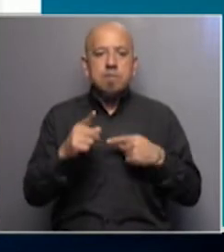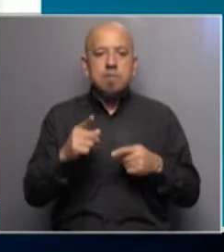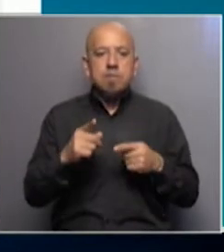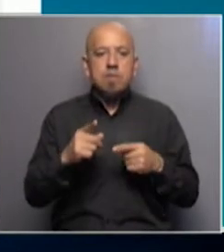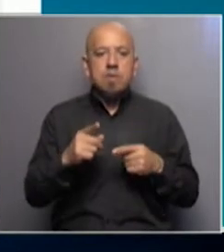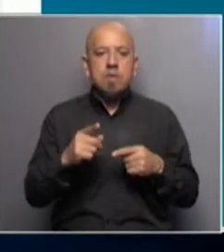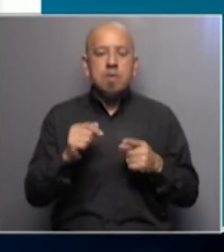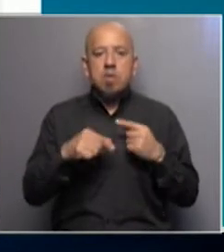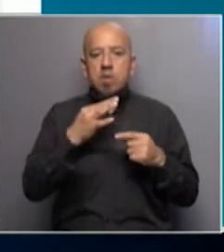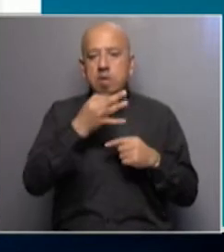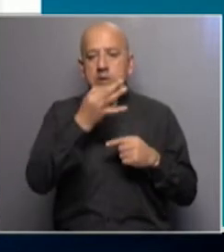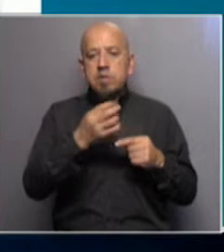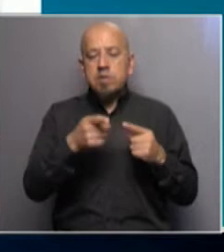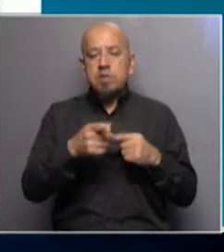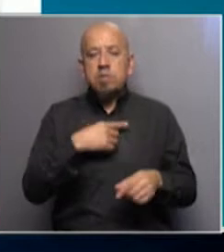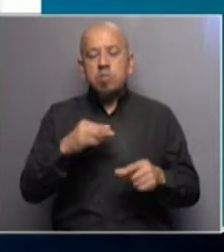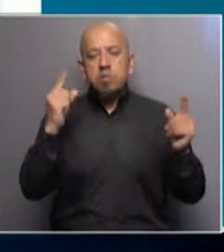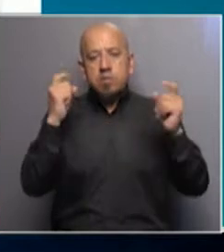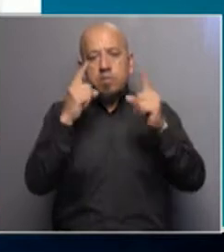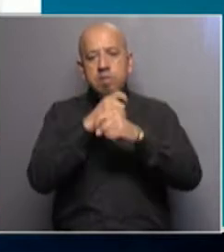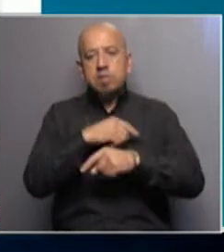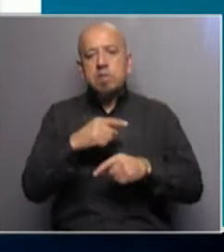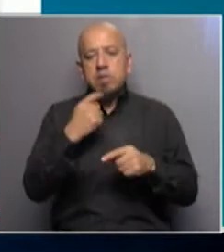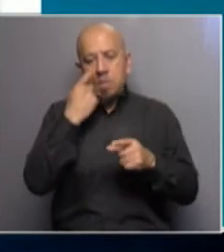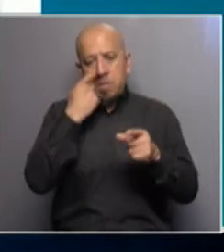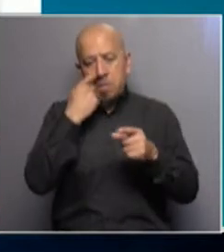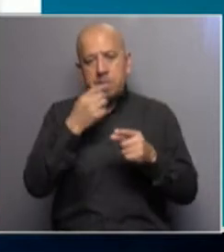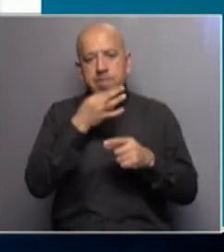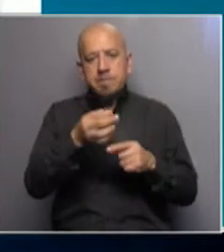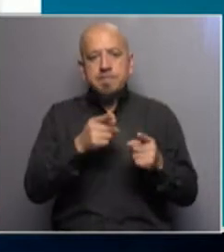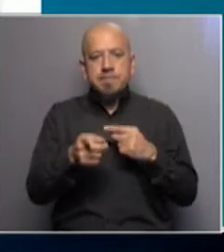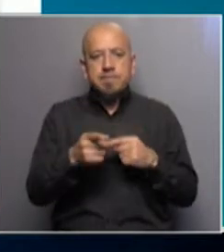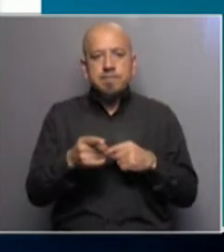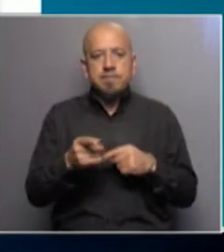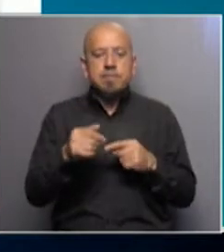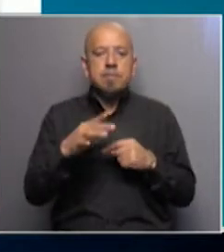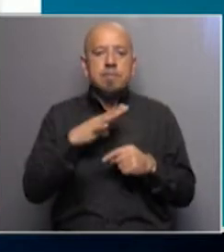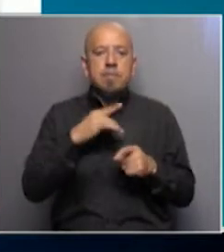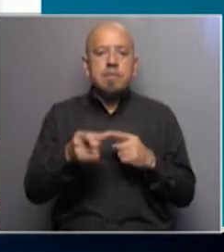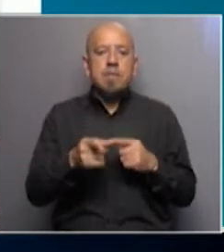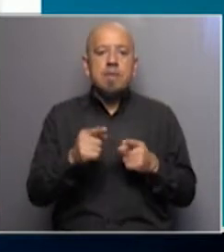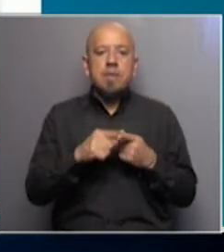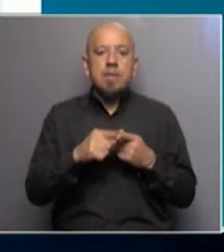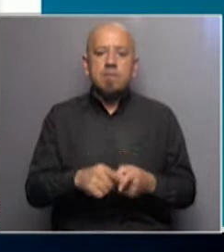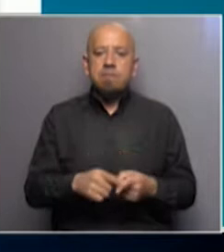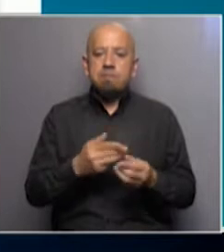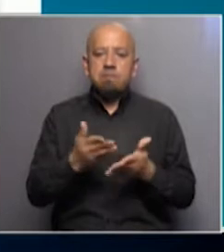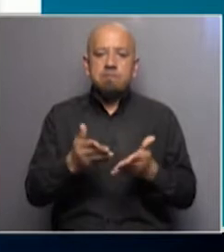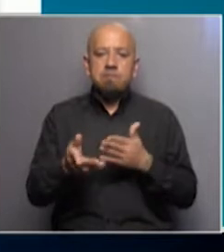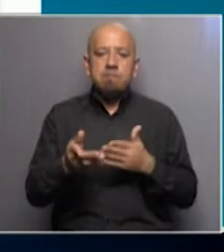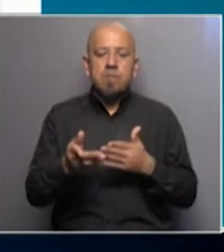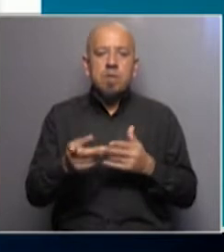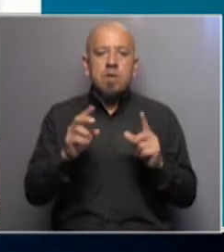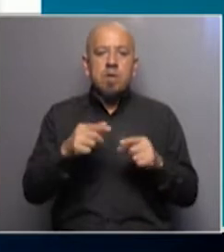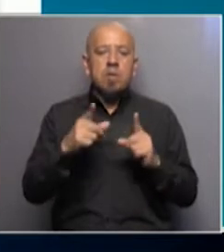especulativo, por lo que te comentaba recién. Es muy difícil también desentrañar las tendencias que están detrás de los movimientos de algo, una variable como